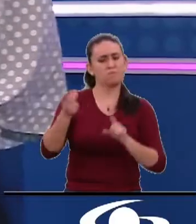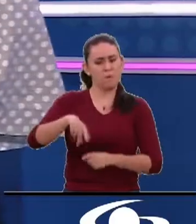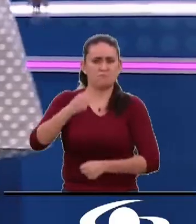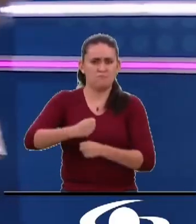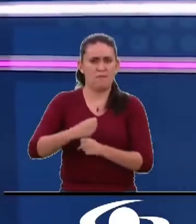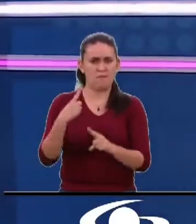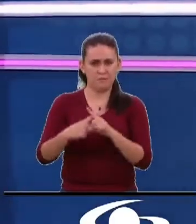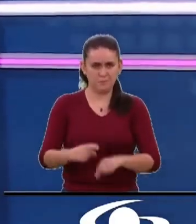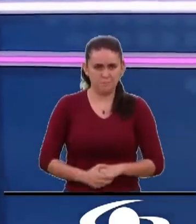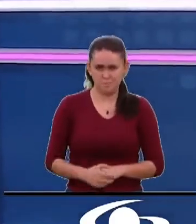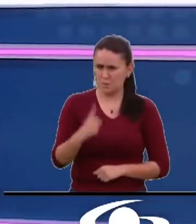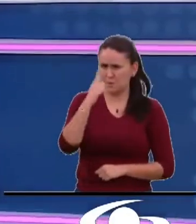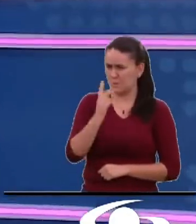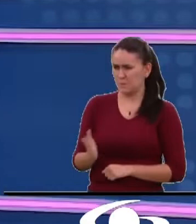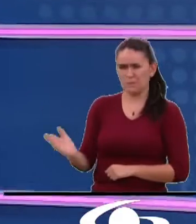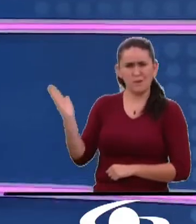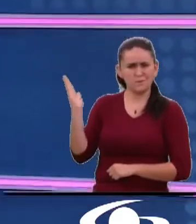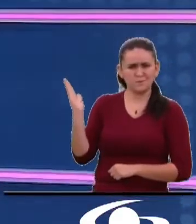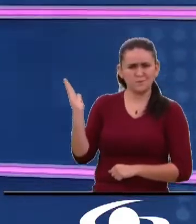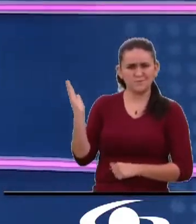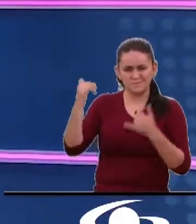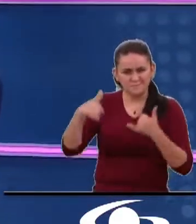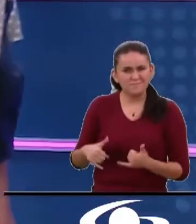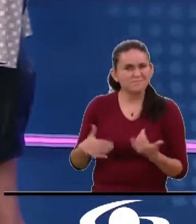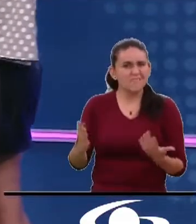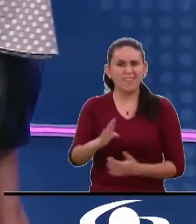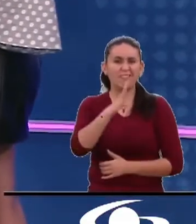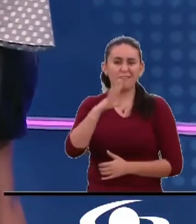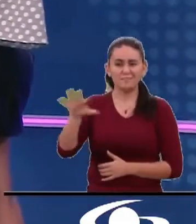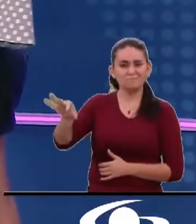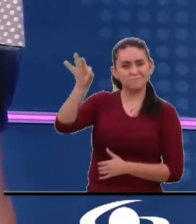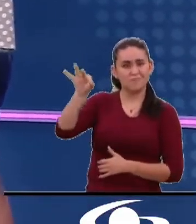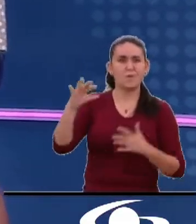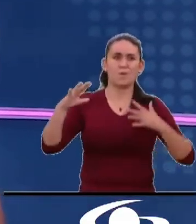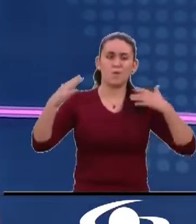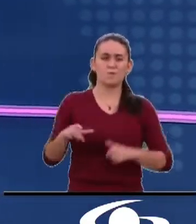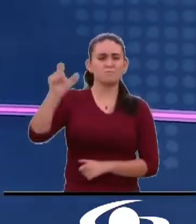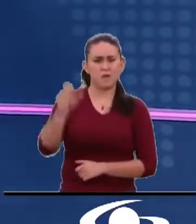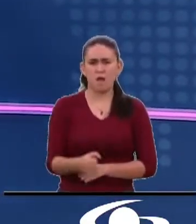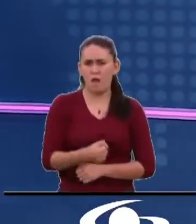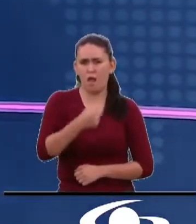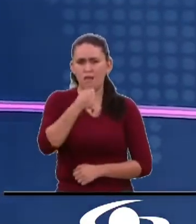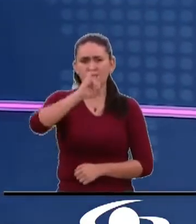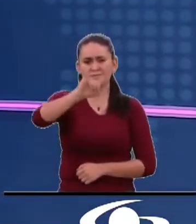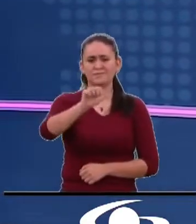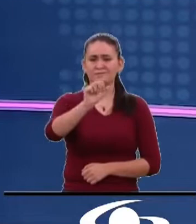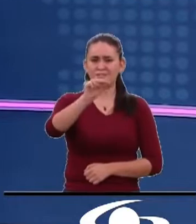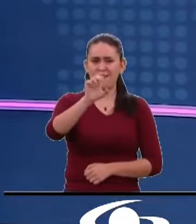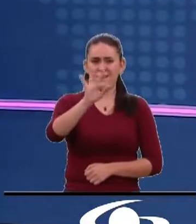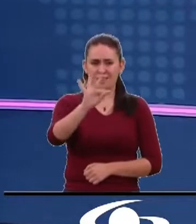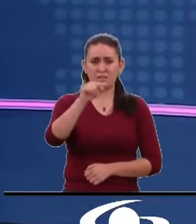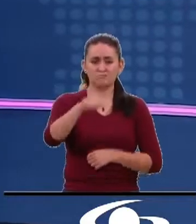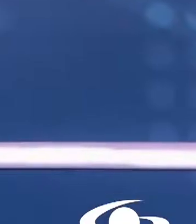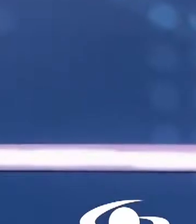Fantásticos. Veamos quién es el personaje de esta emisión, esta gran cantante, Janet Jackson, quien hoy